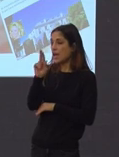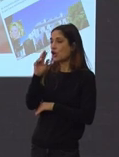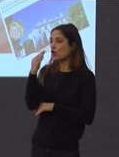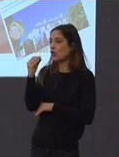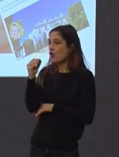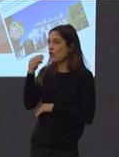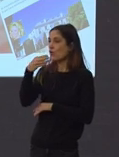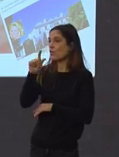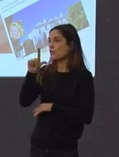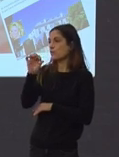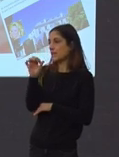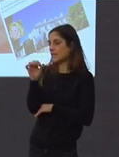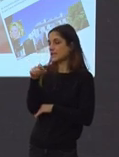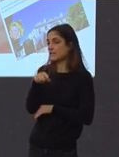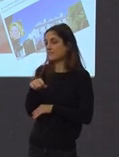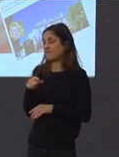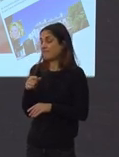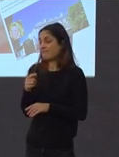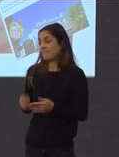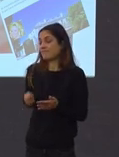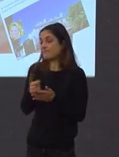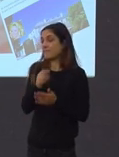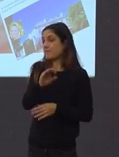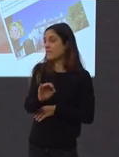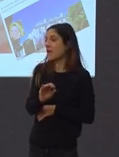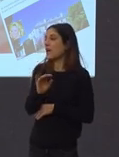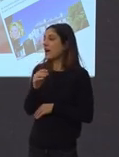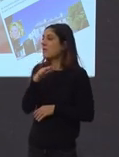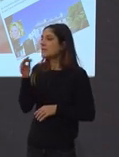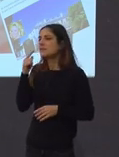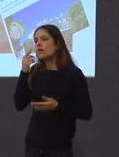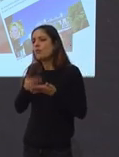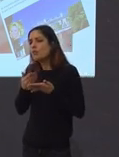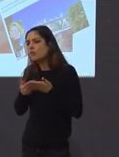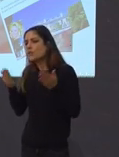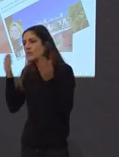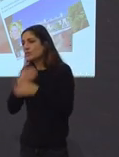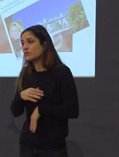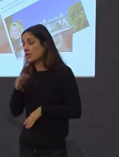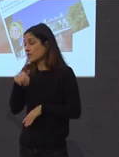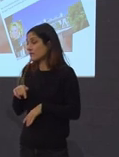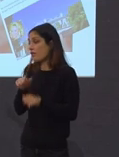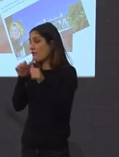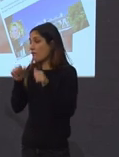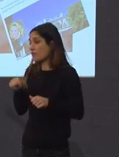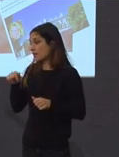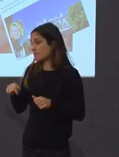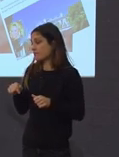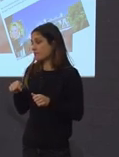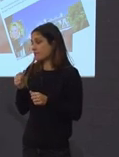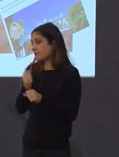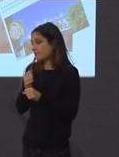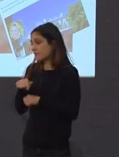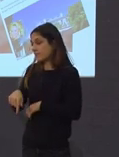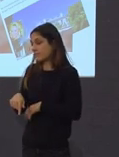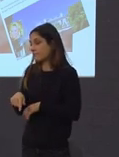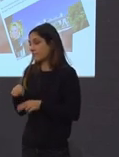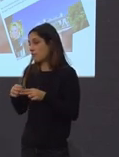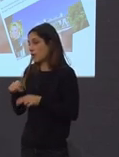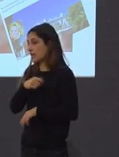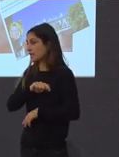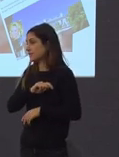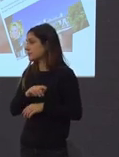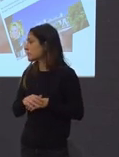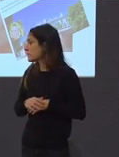informacións. Así funciona España. Aquí o que temos é o caso que tamén está saindo